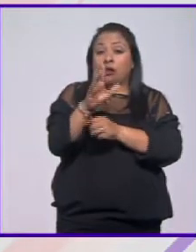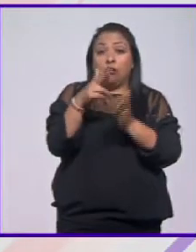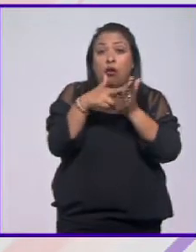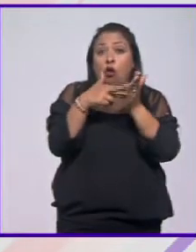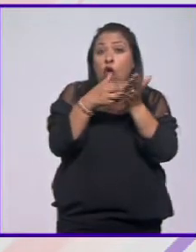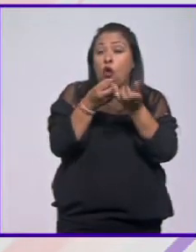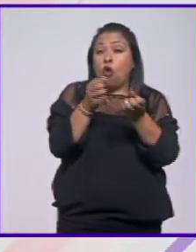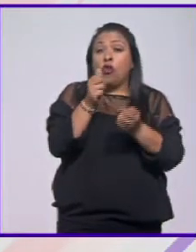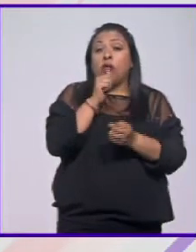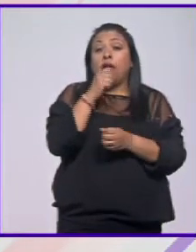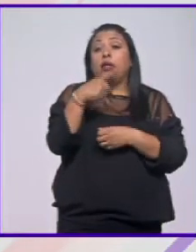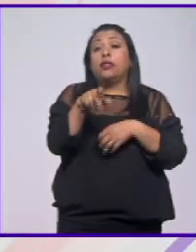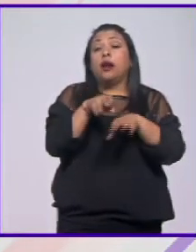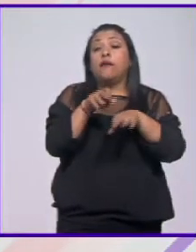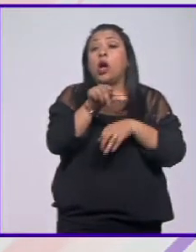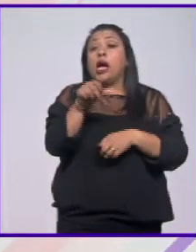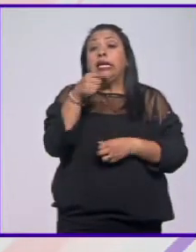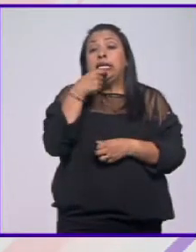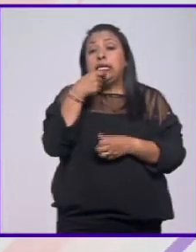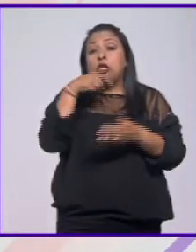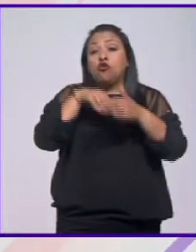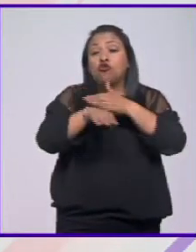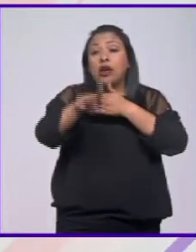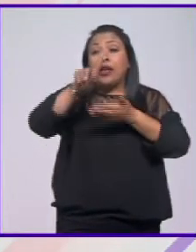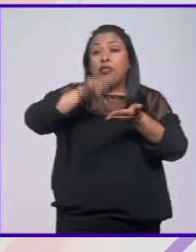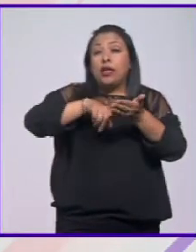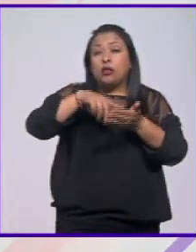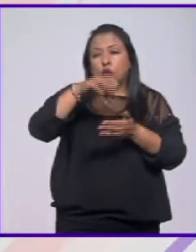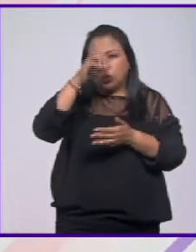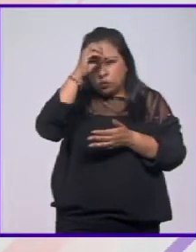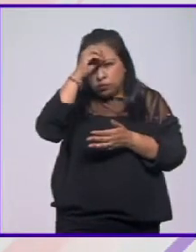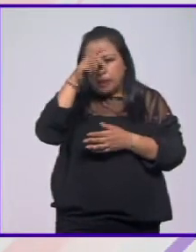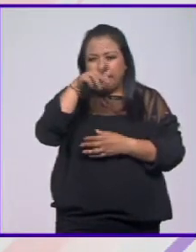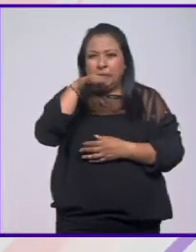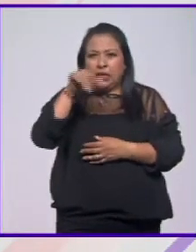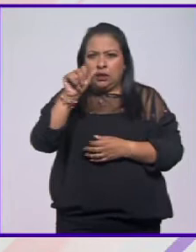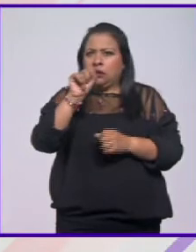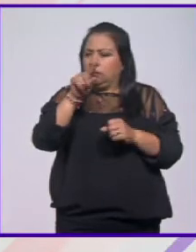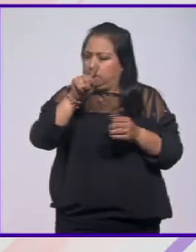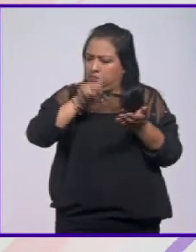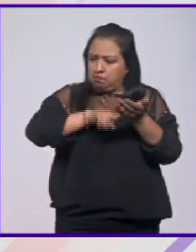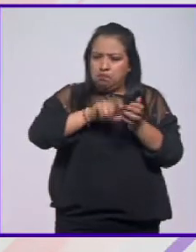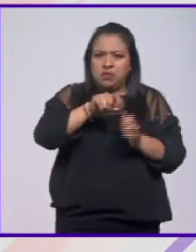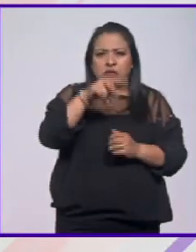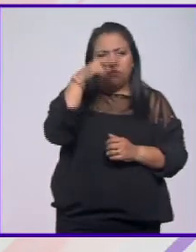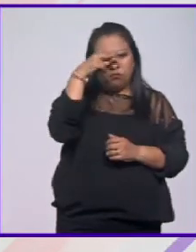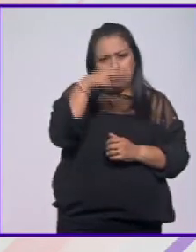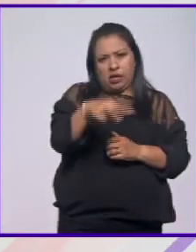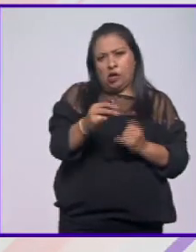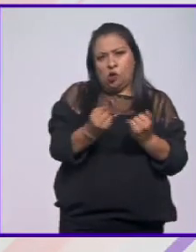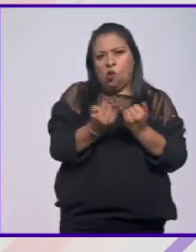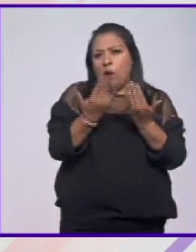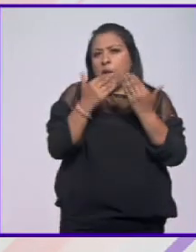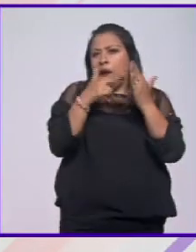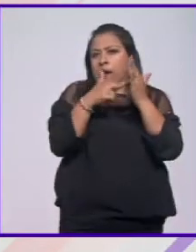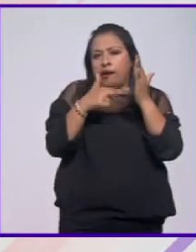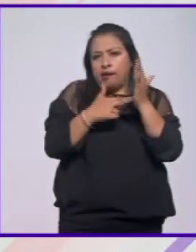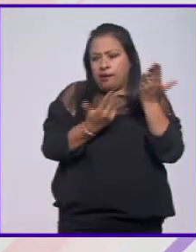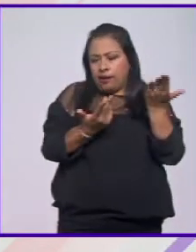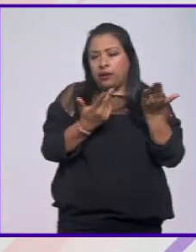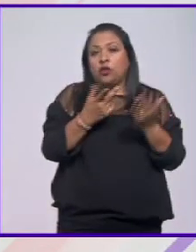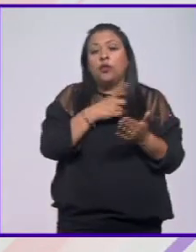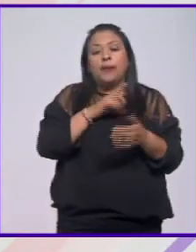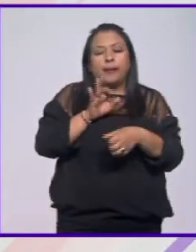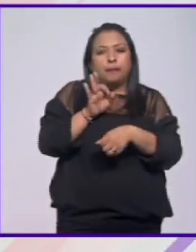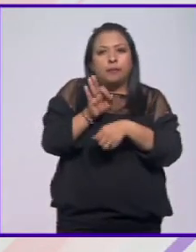reglamentado el trabajo infantil en las minas, en muchos países, México incluido, y en realidad